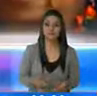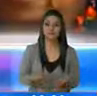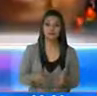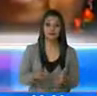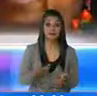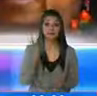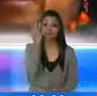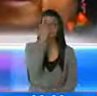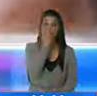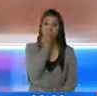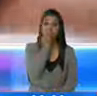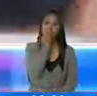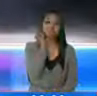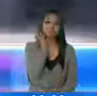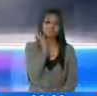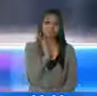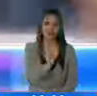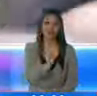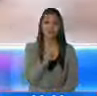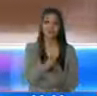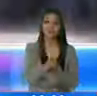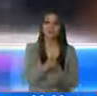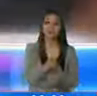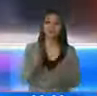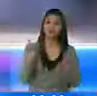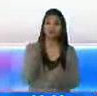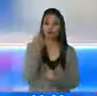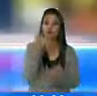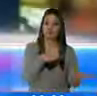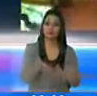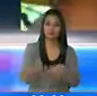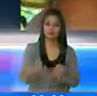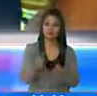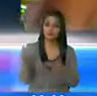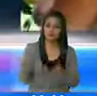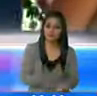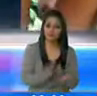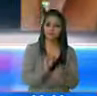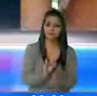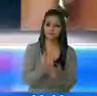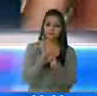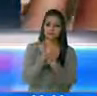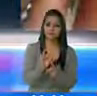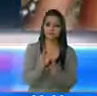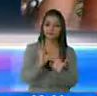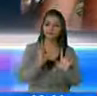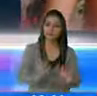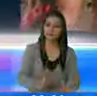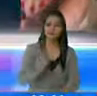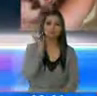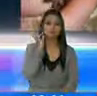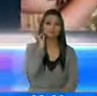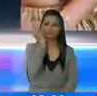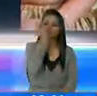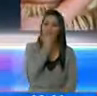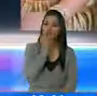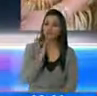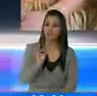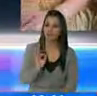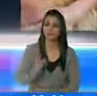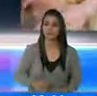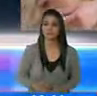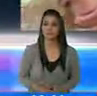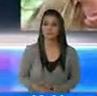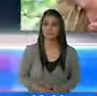su belleza, por eso se pintan en ocasiones especiales. Porque eso nos da la belleza, también representa